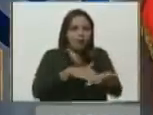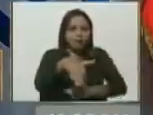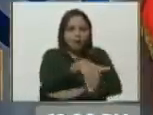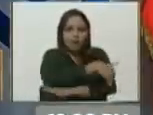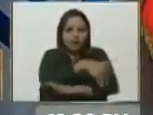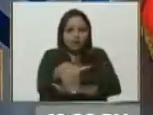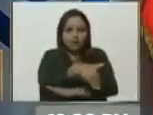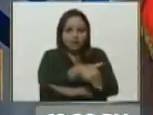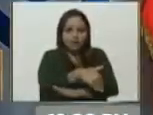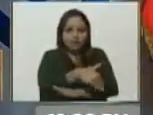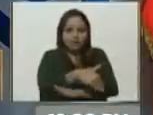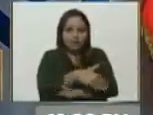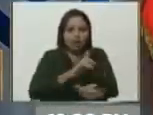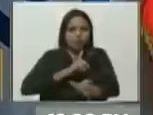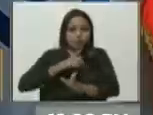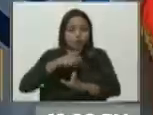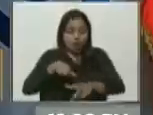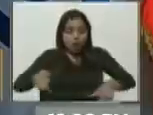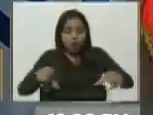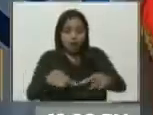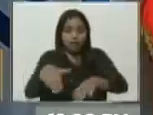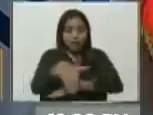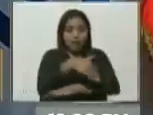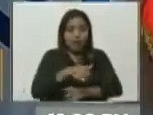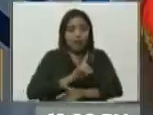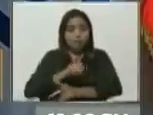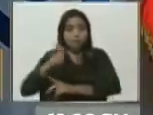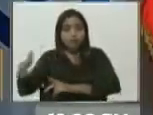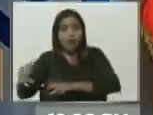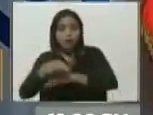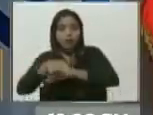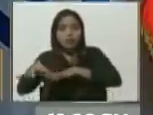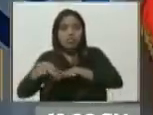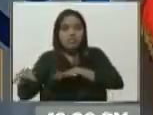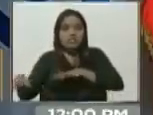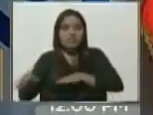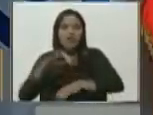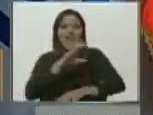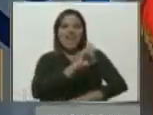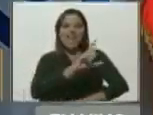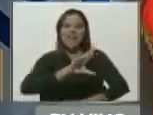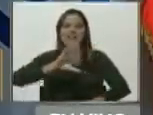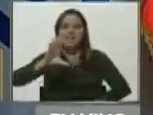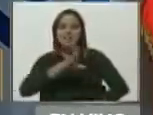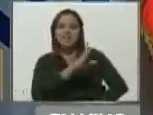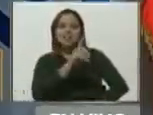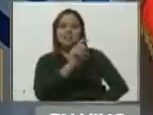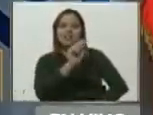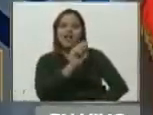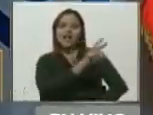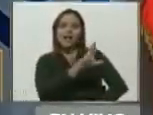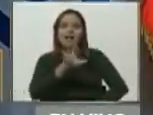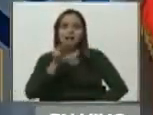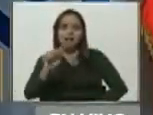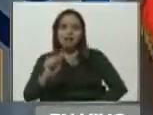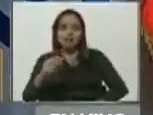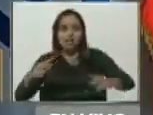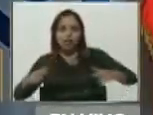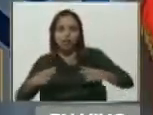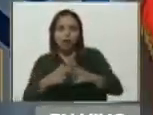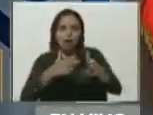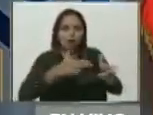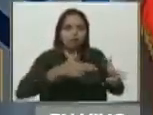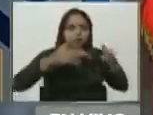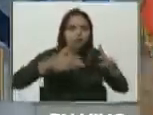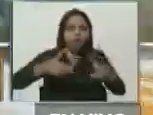conduce al municipio de El Tarrá, norte de Santander. Se encontraron con impactos de arma de